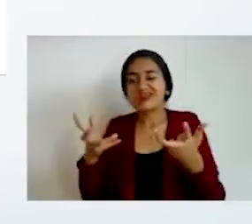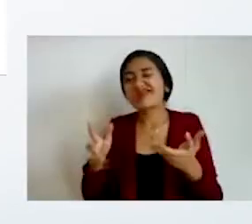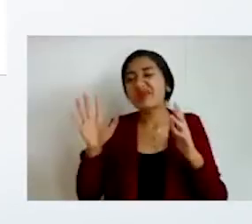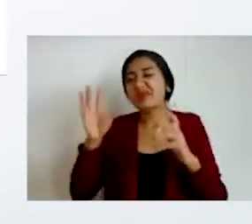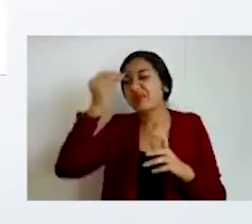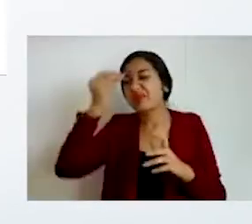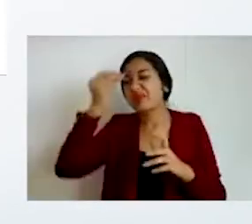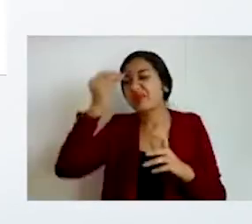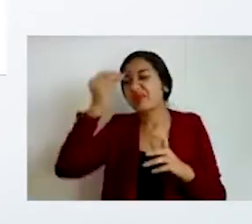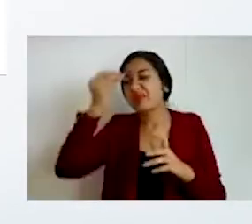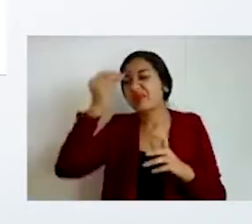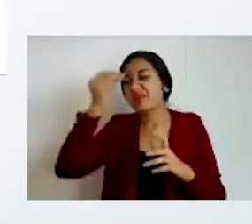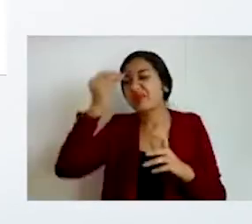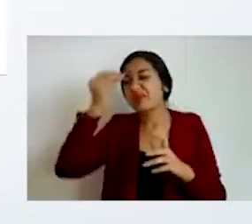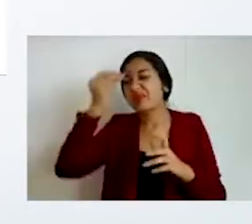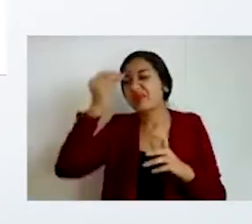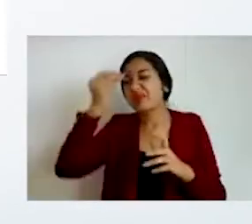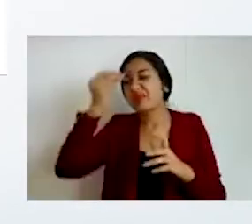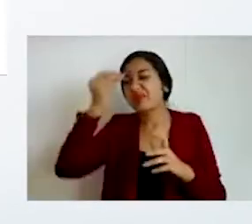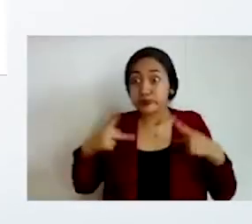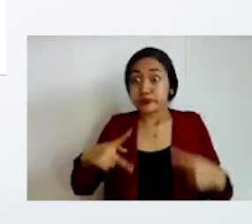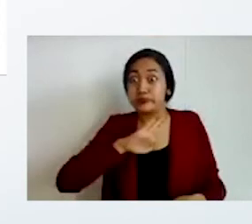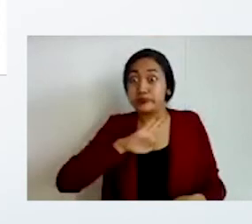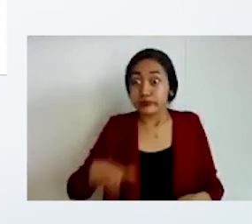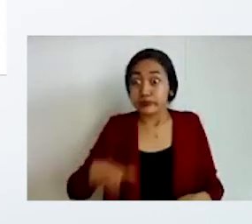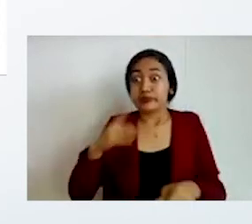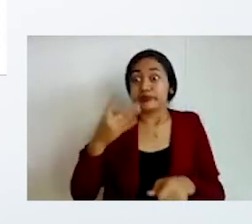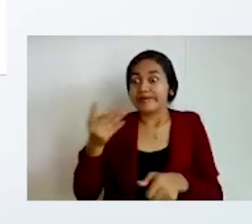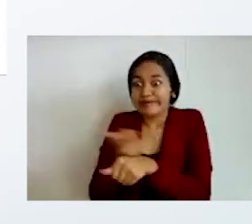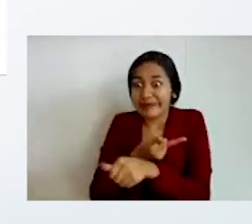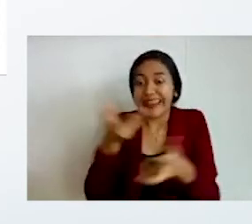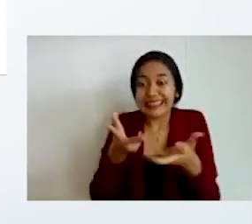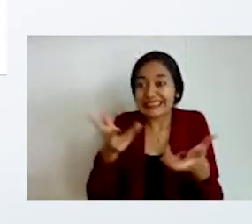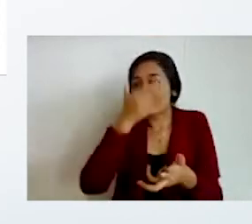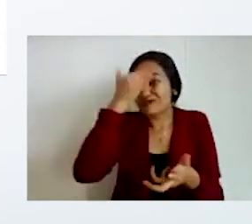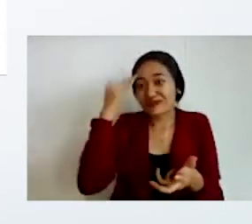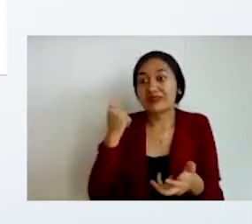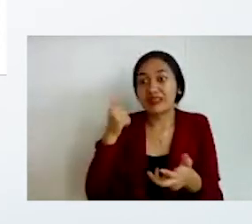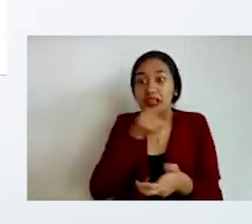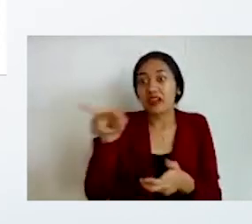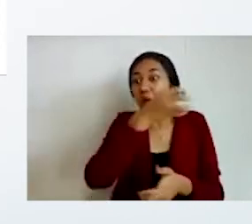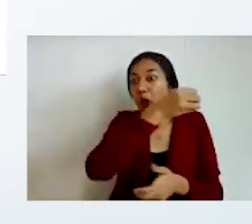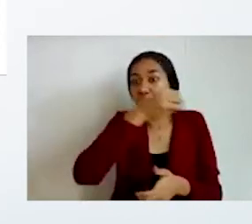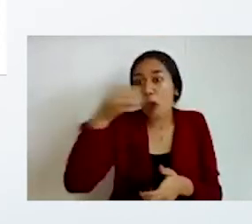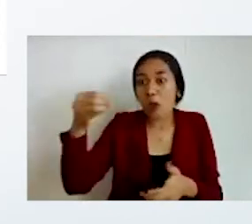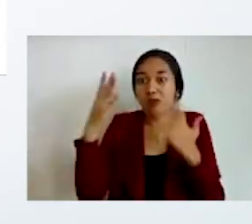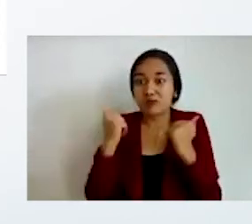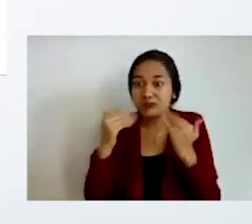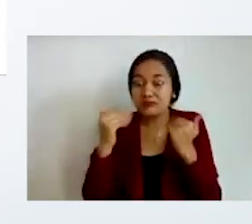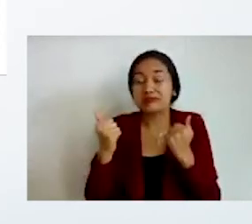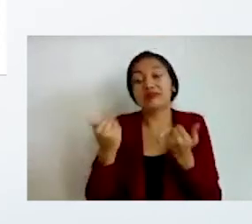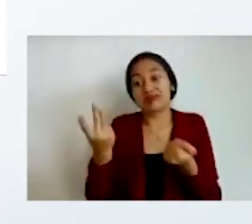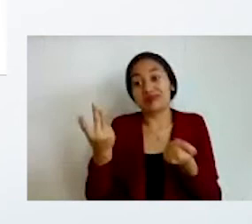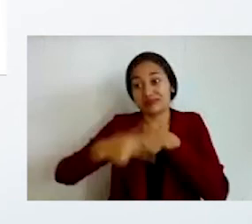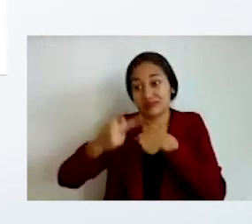originalmente enfermaron. Entonces, tenemos en el escenario de aislamiento social del lado